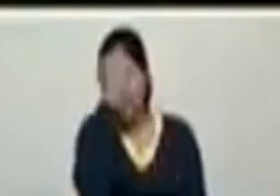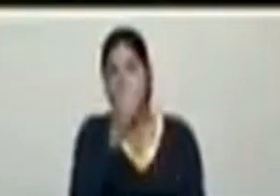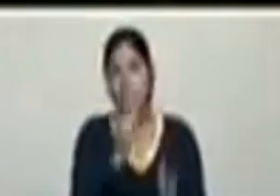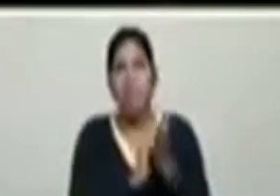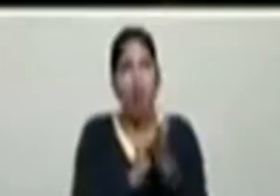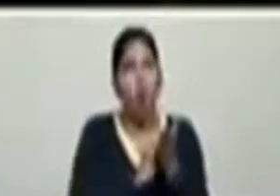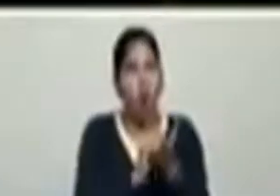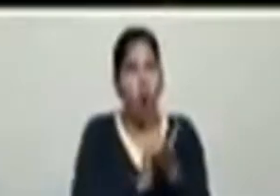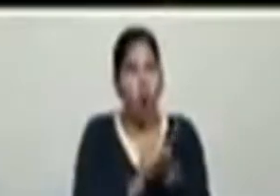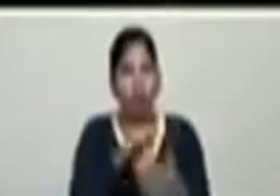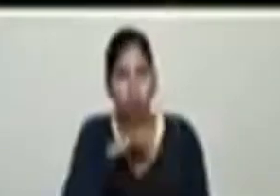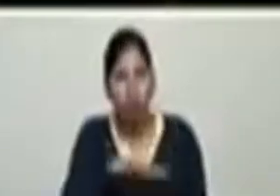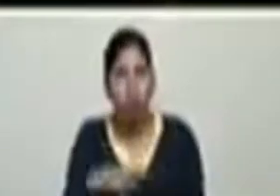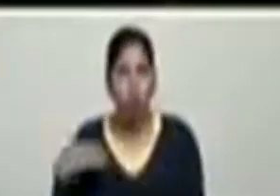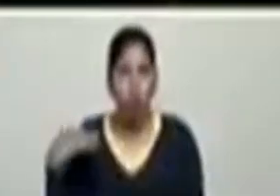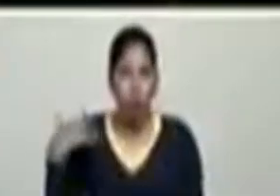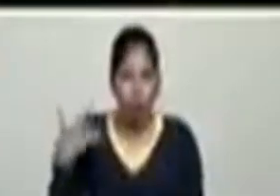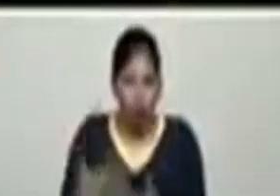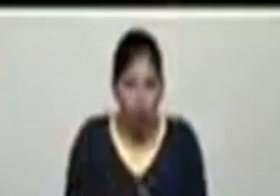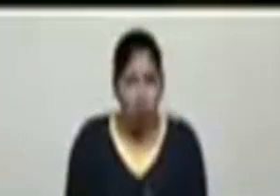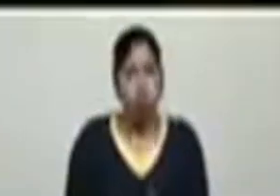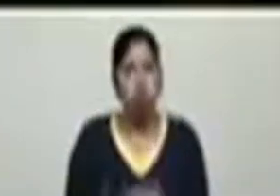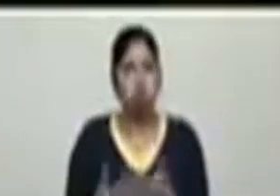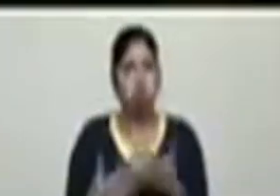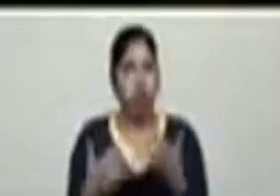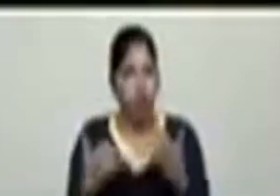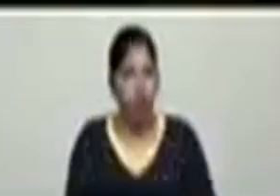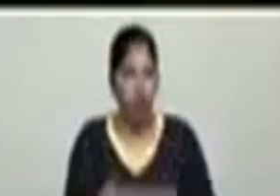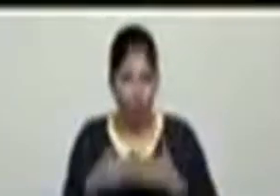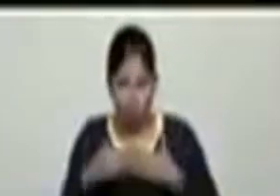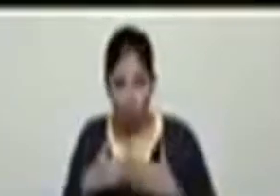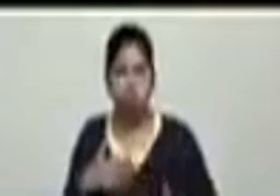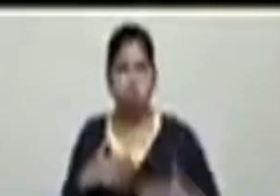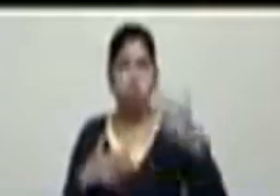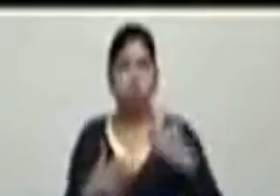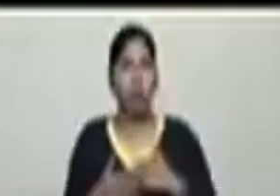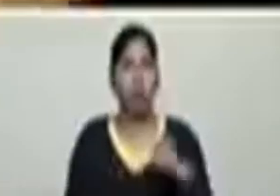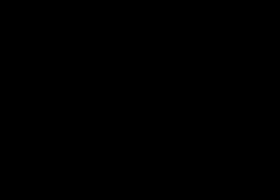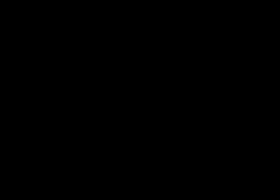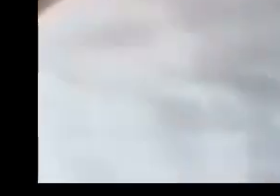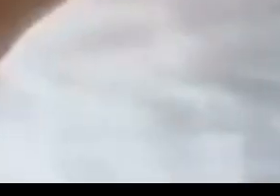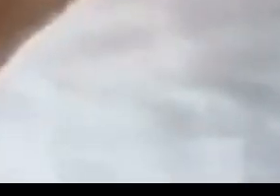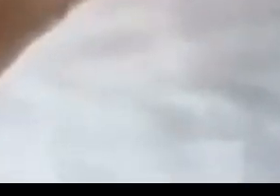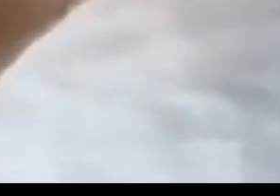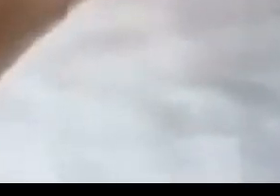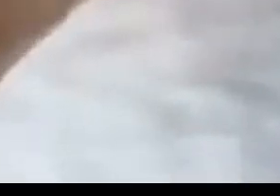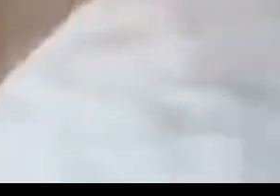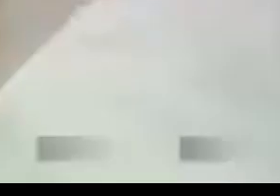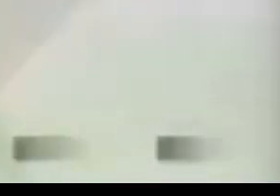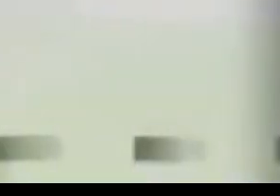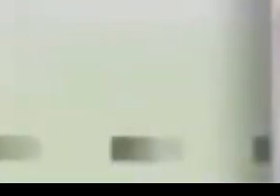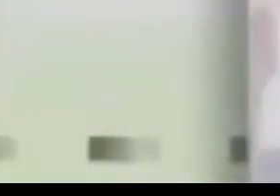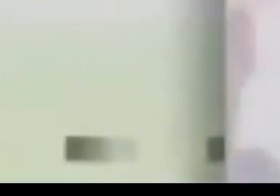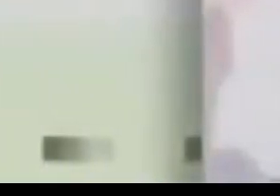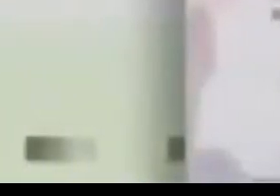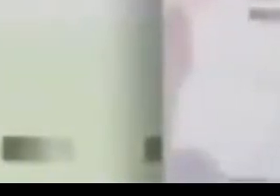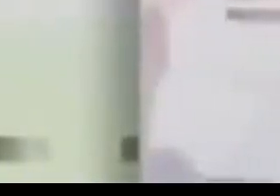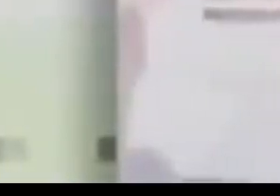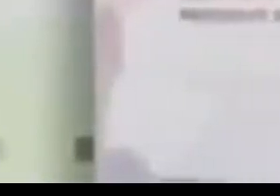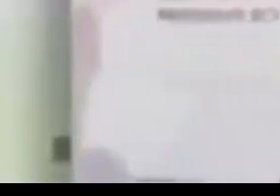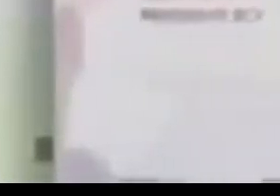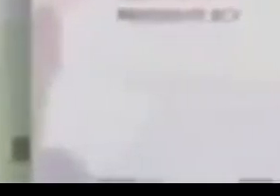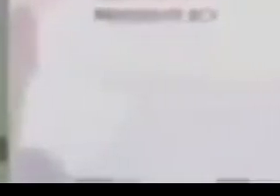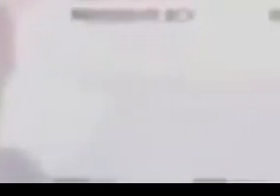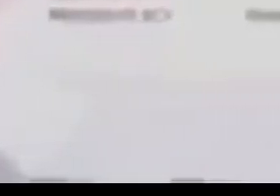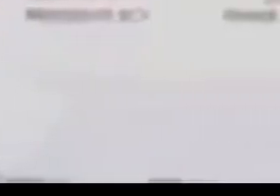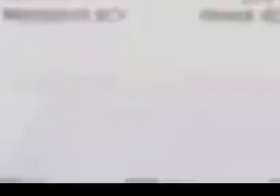este mes de diciembre Obviamente el precio del Bolívar señores cayó en un 34% frente al Dólar y el dólar ha subido obviamente de precio